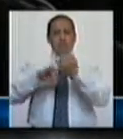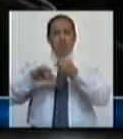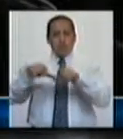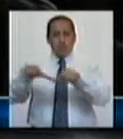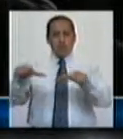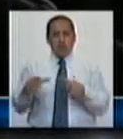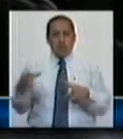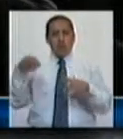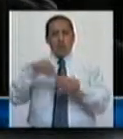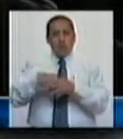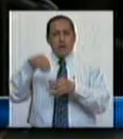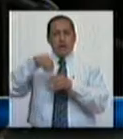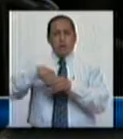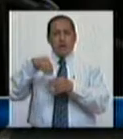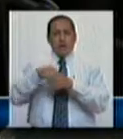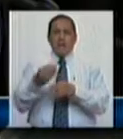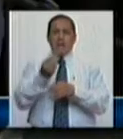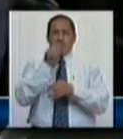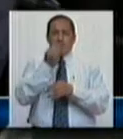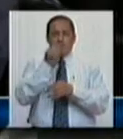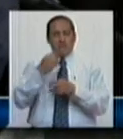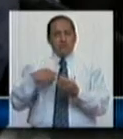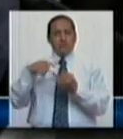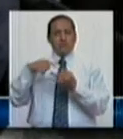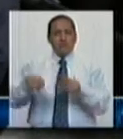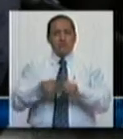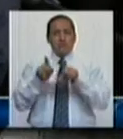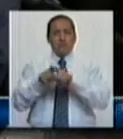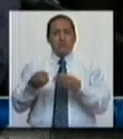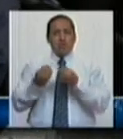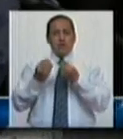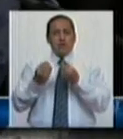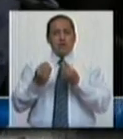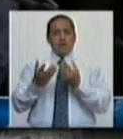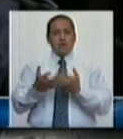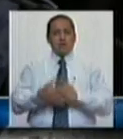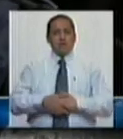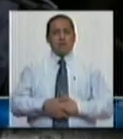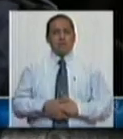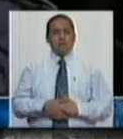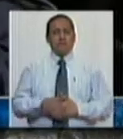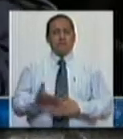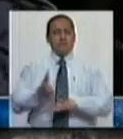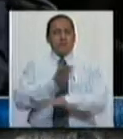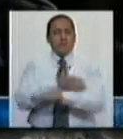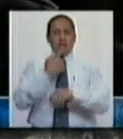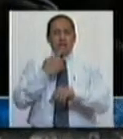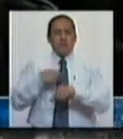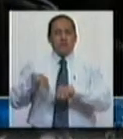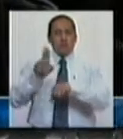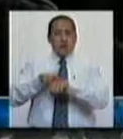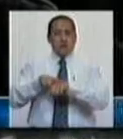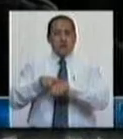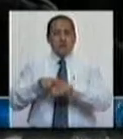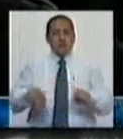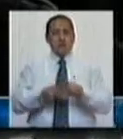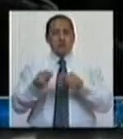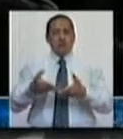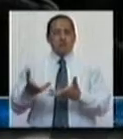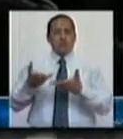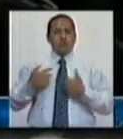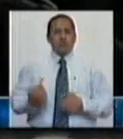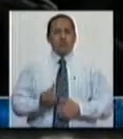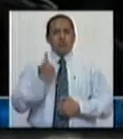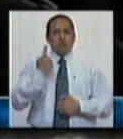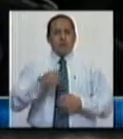donde se almacenaba los alimentos, los granos, porque la naturaleza no nos dio a nosotros